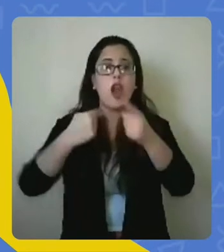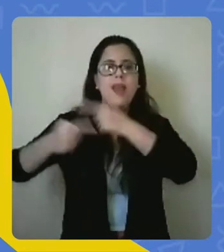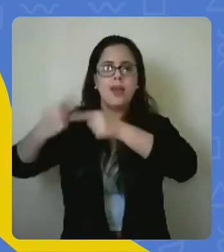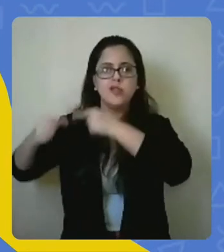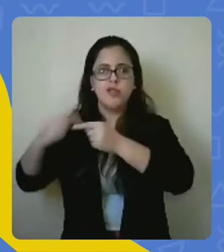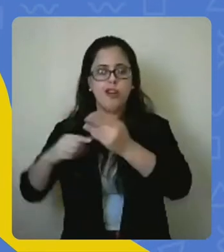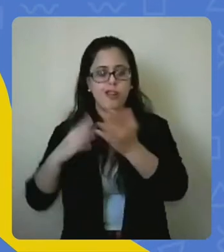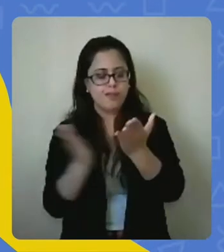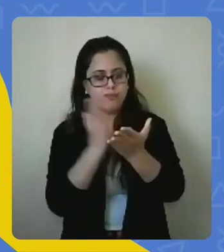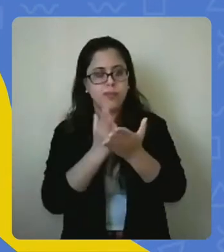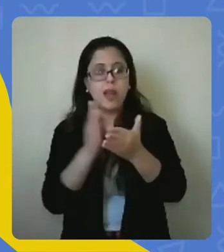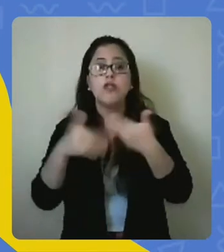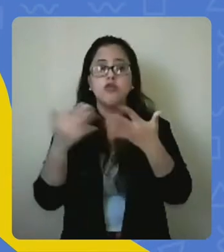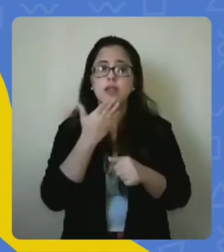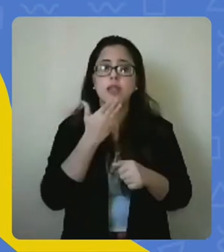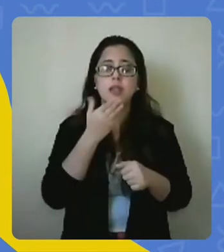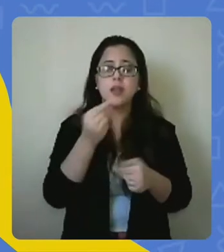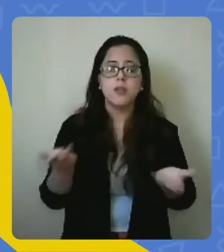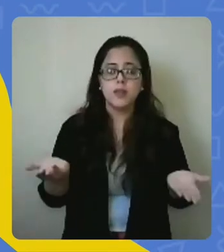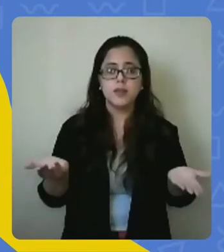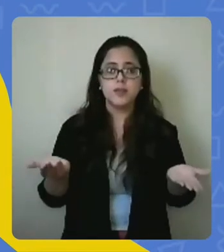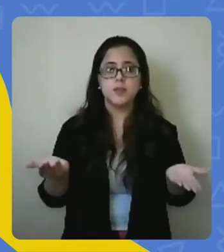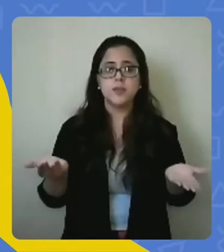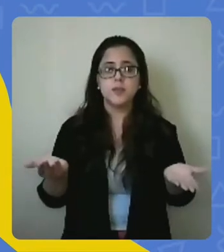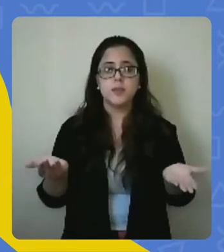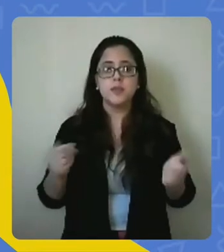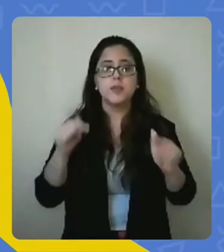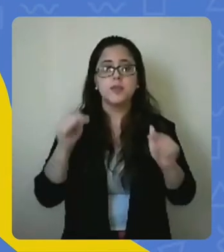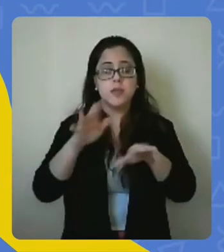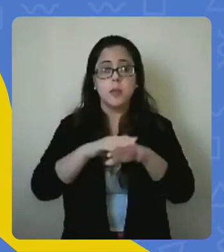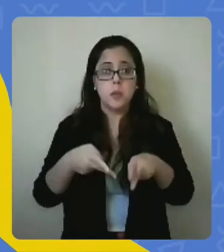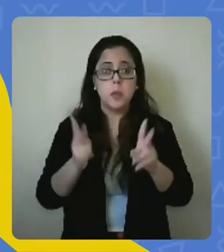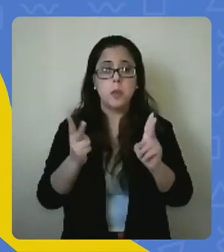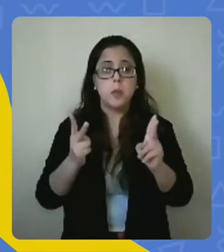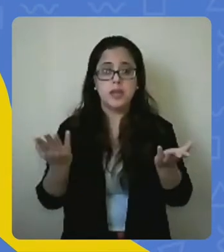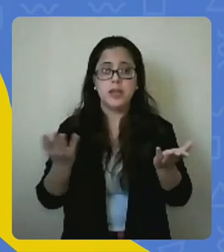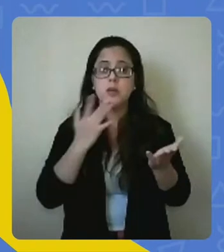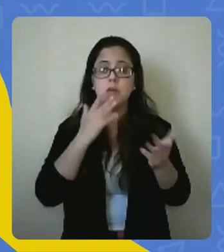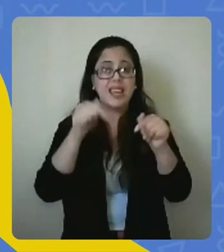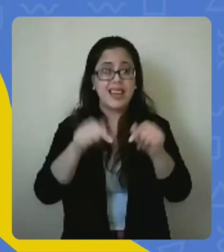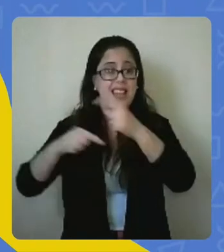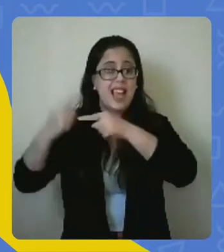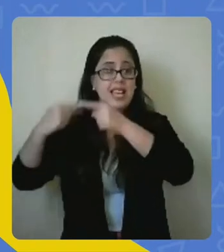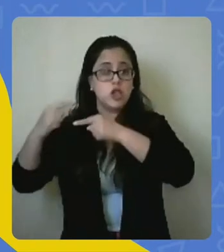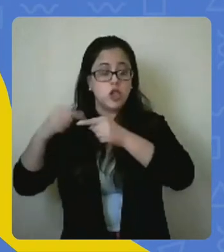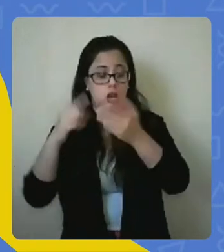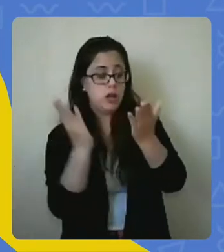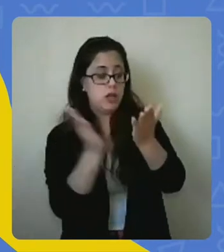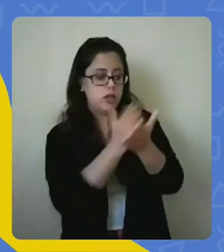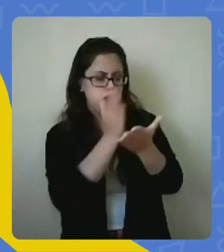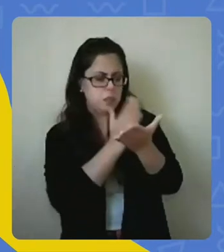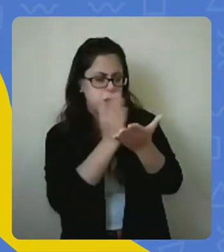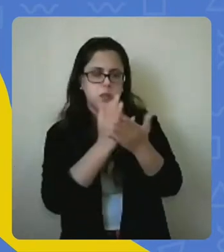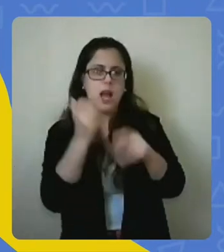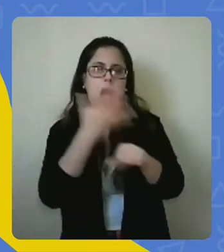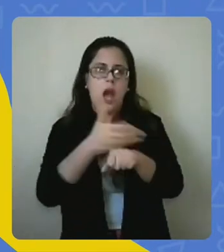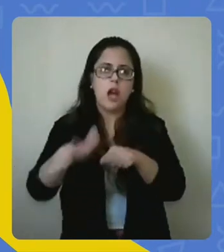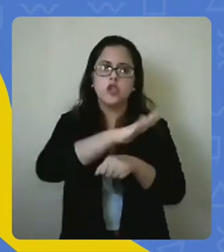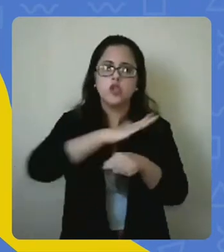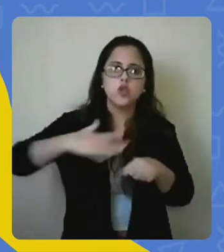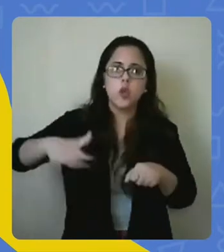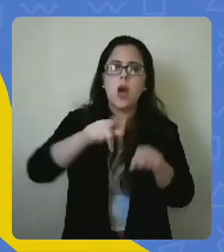entonces también esto nos permite, ¿no?, porque en estas historietas se presentan situaciones donde se